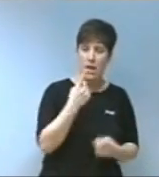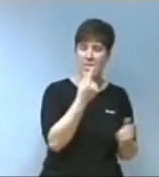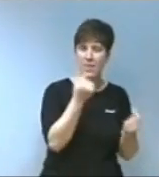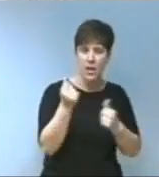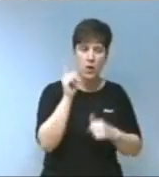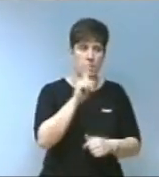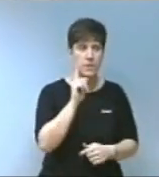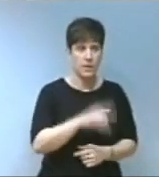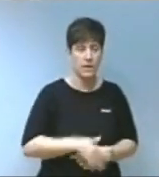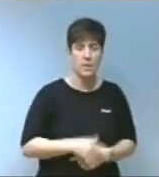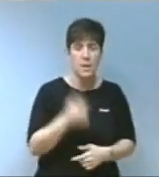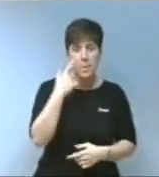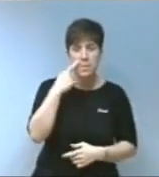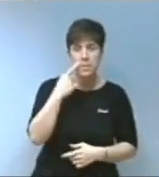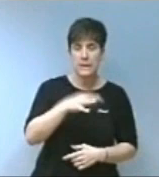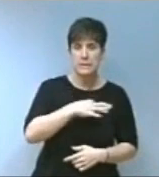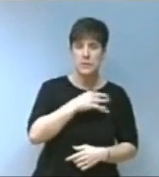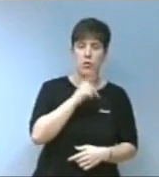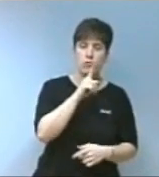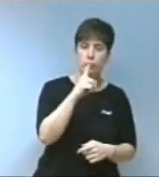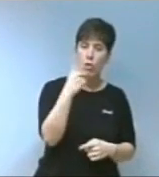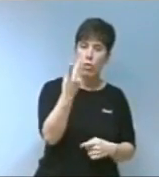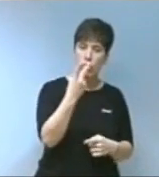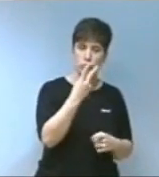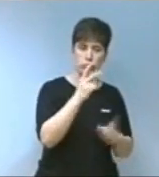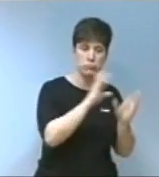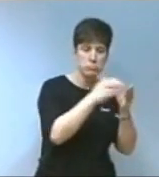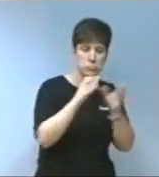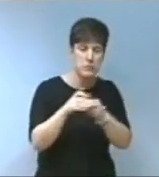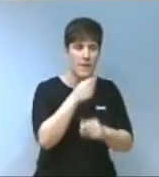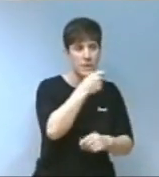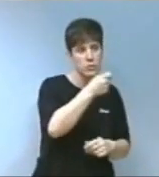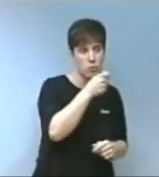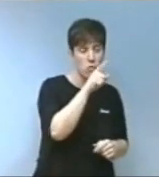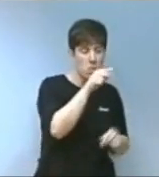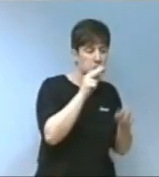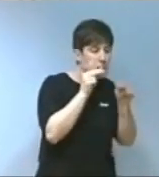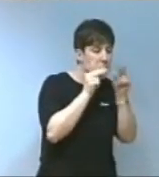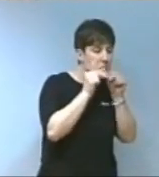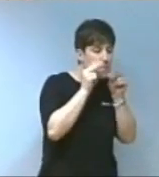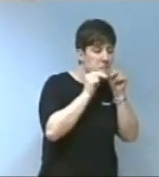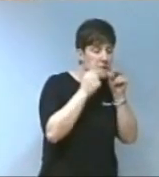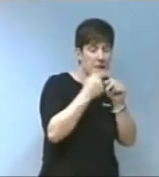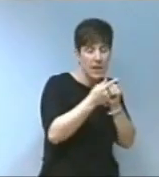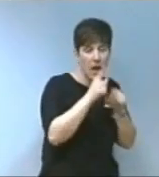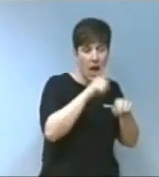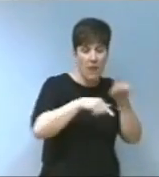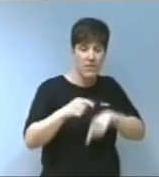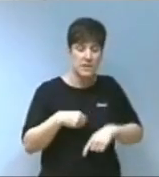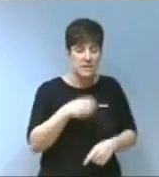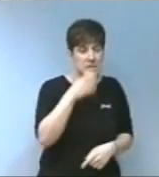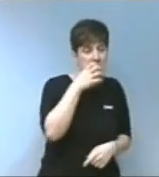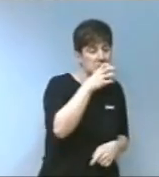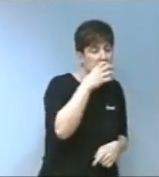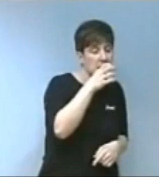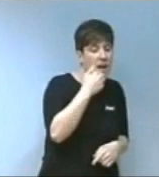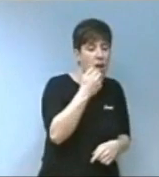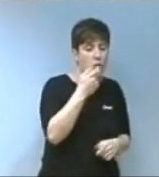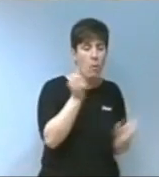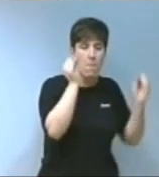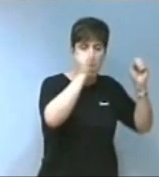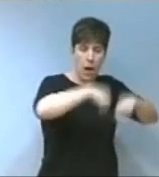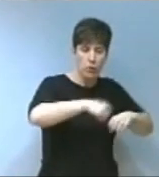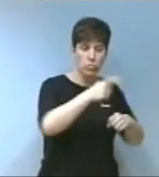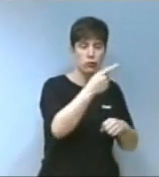2 tipos de PSOE. Hay un PSOE que, aun con la boca pequeña, todavía se le escucha de vez en cuando quejarse de estos pactos con el nacionalismo, el